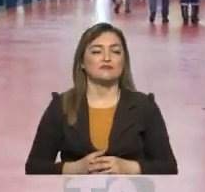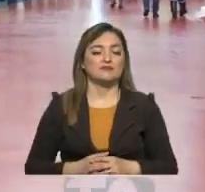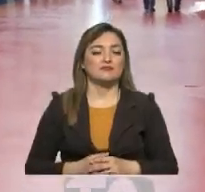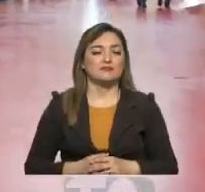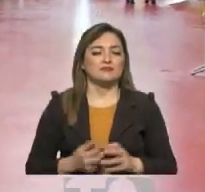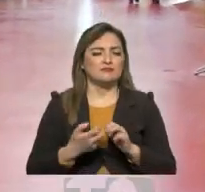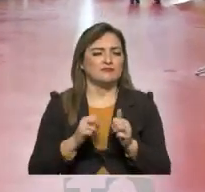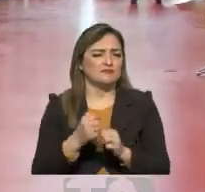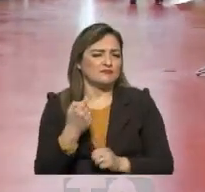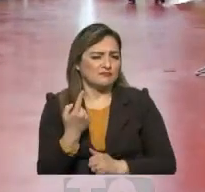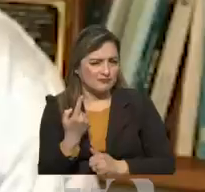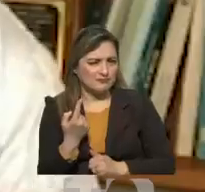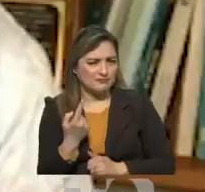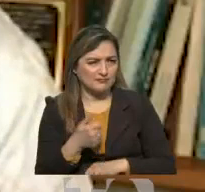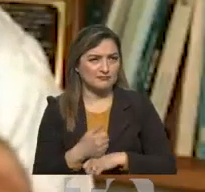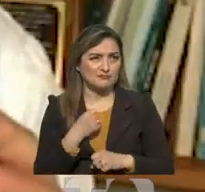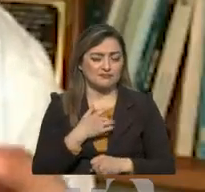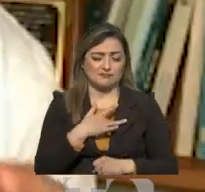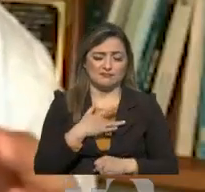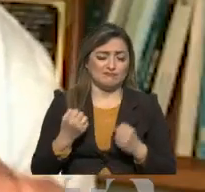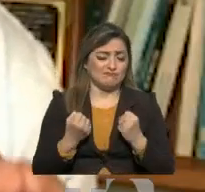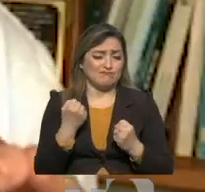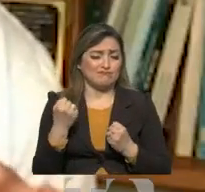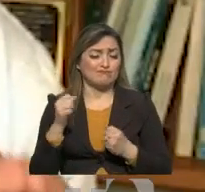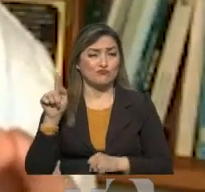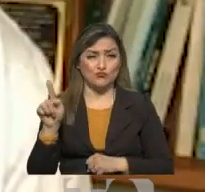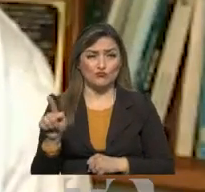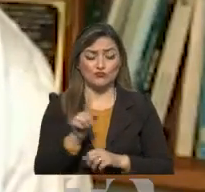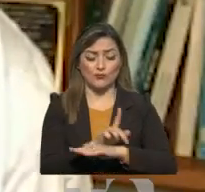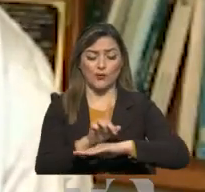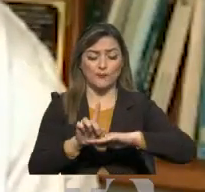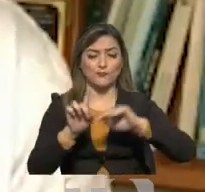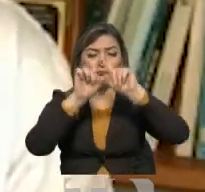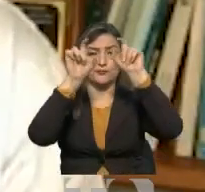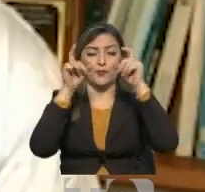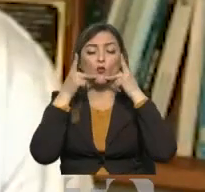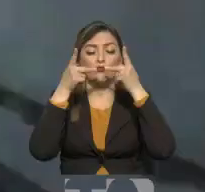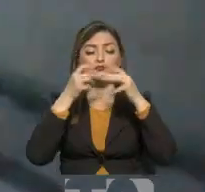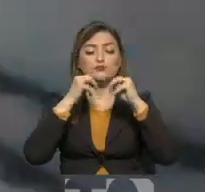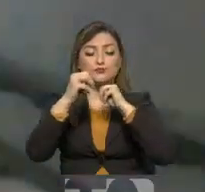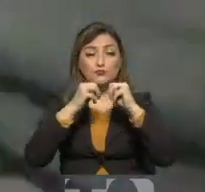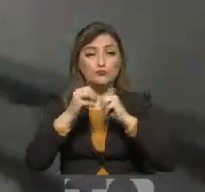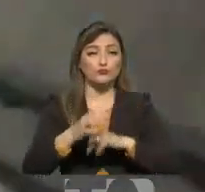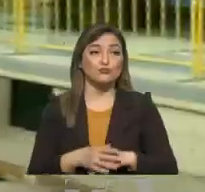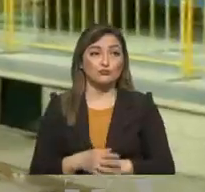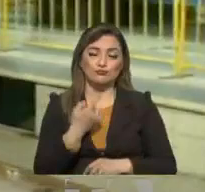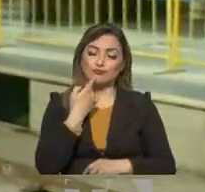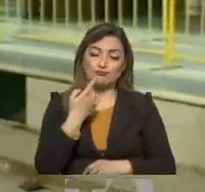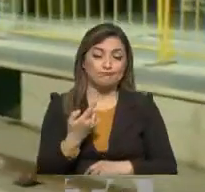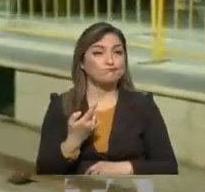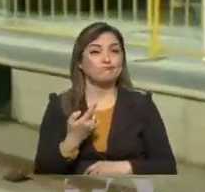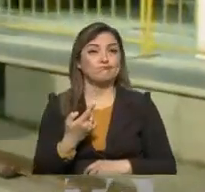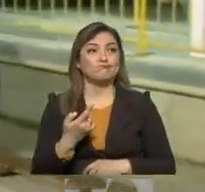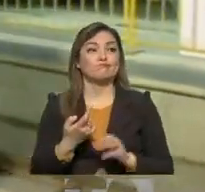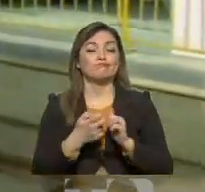es lo único que angustia a las autoridades. Bernardo Abad, quien es uno de los directores de la empresa pública del metro, sostiene que además no se